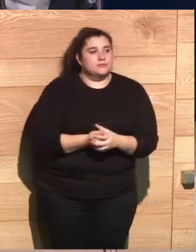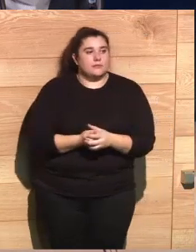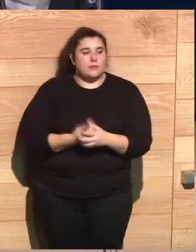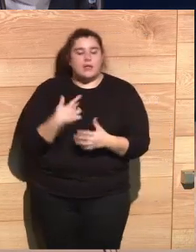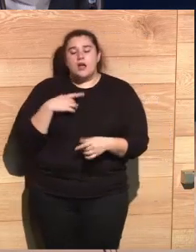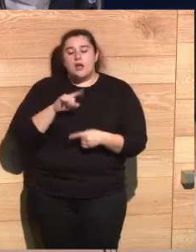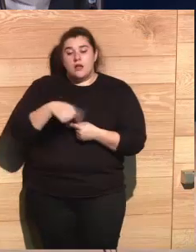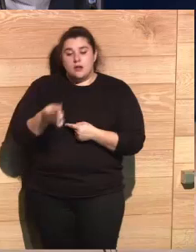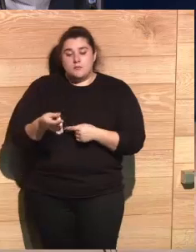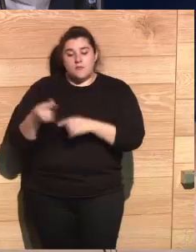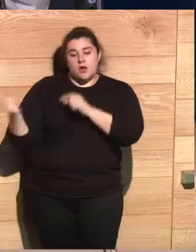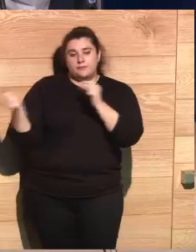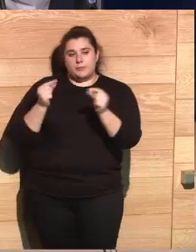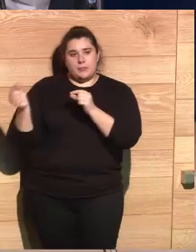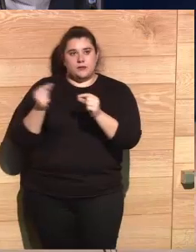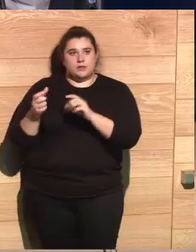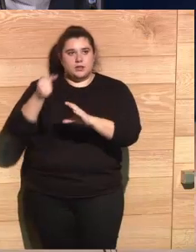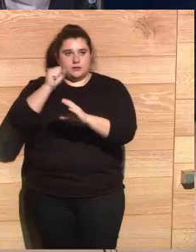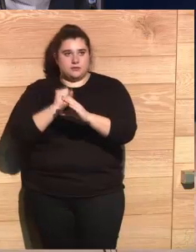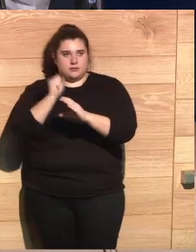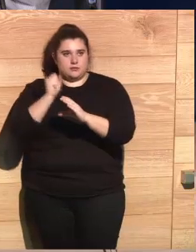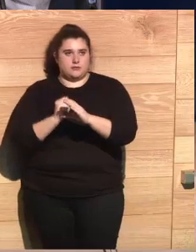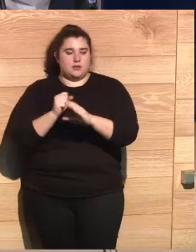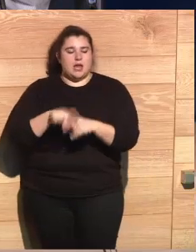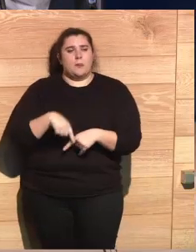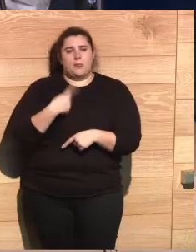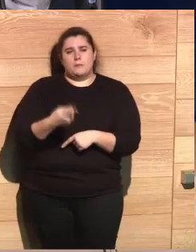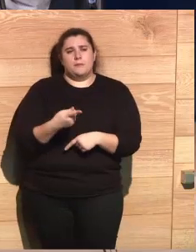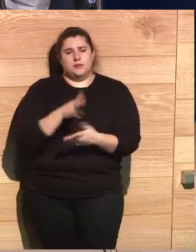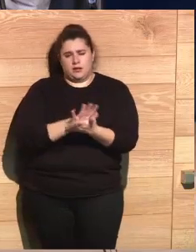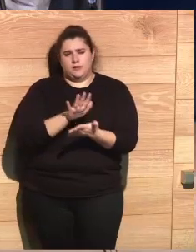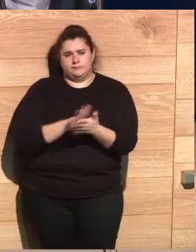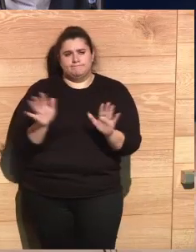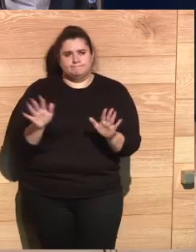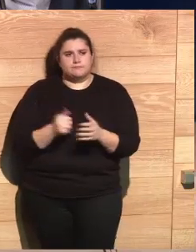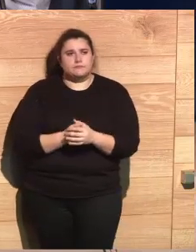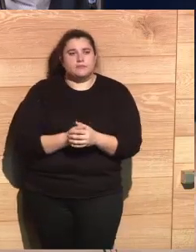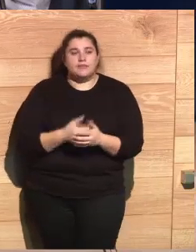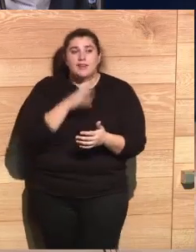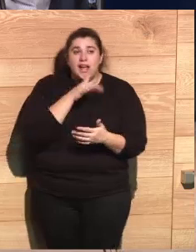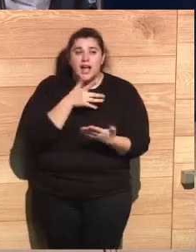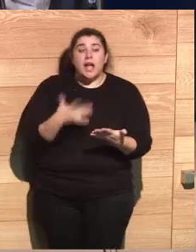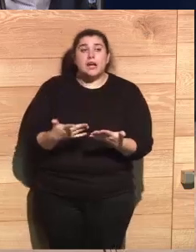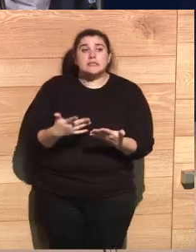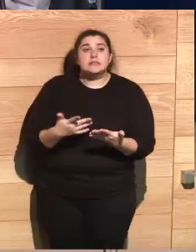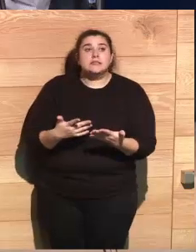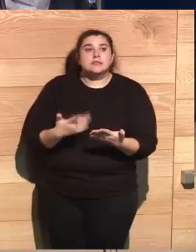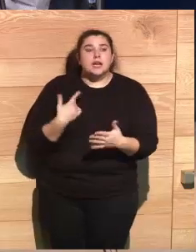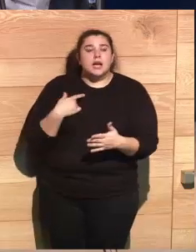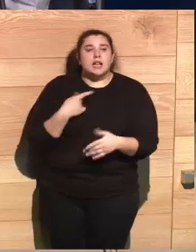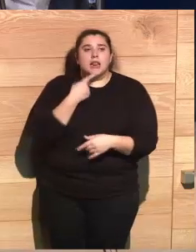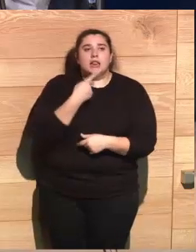Ya discutiremos sobre lo que es una tragaperra o no dentro de un rato. Primero, antes de nada, quería comentar muy